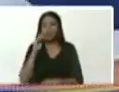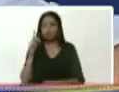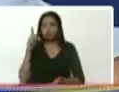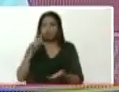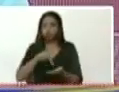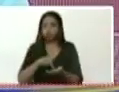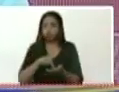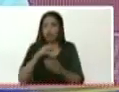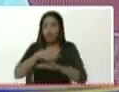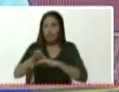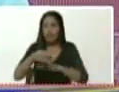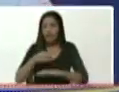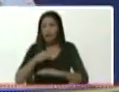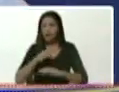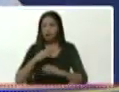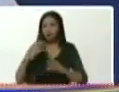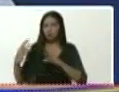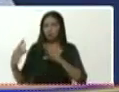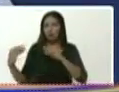¿verdad?